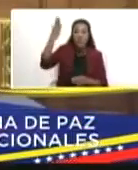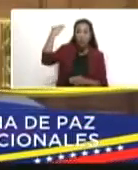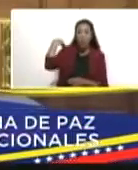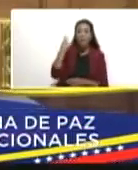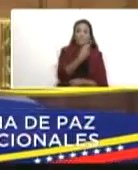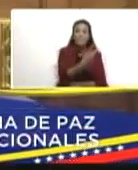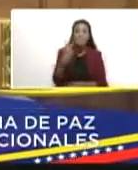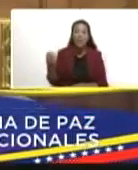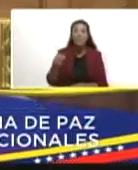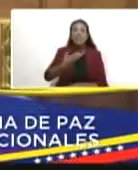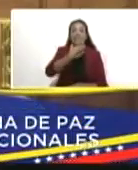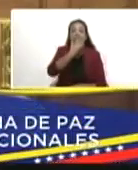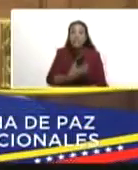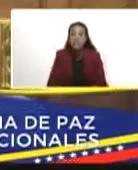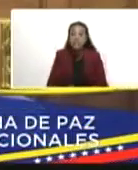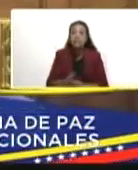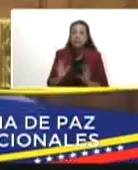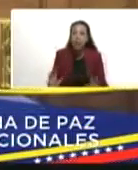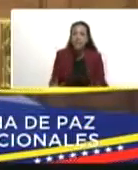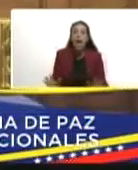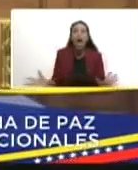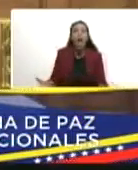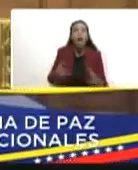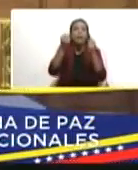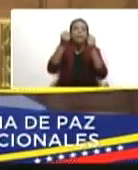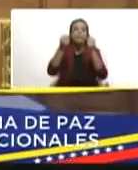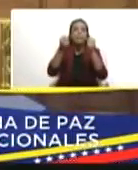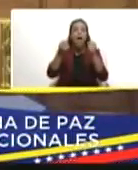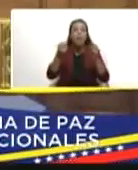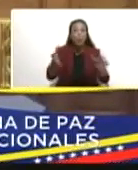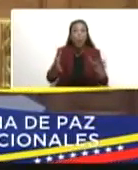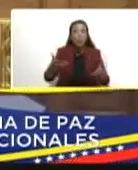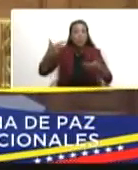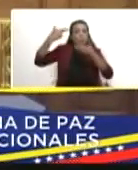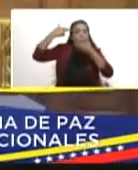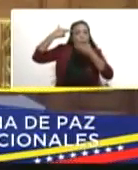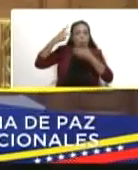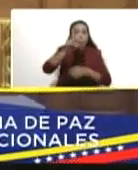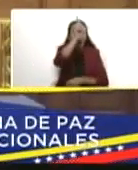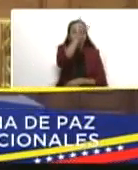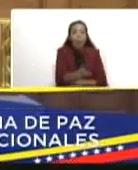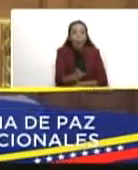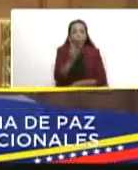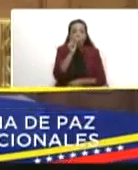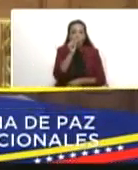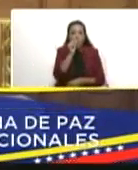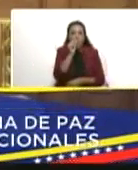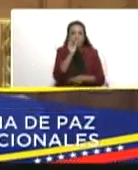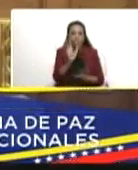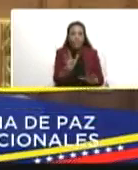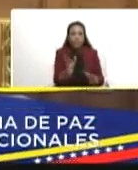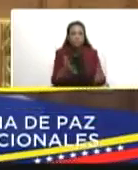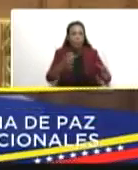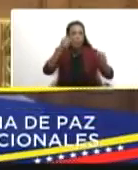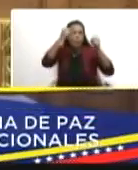20 de diciembre rescatar de su secuestro al